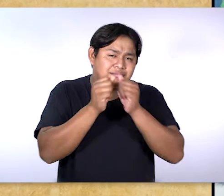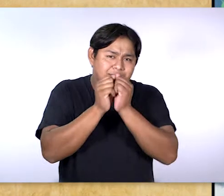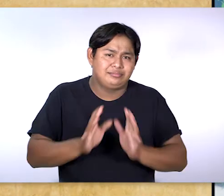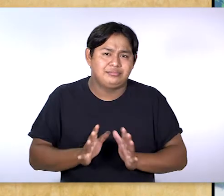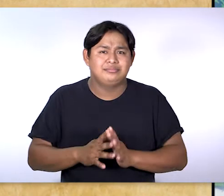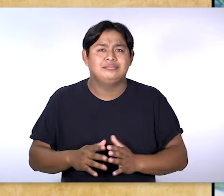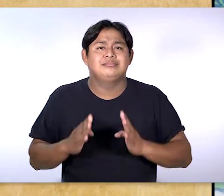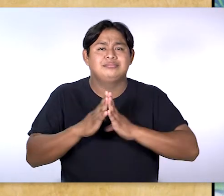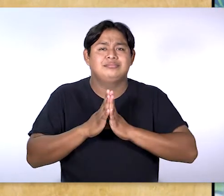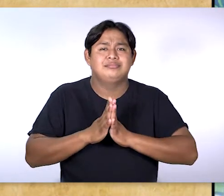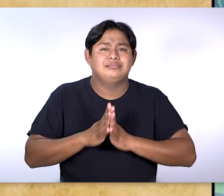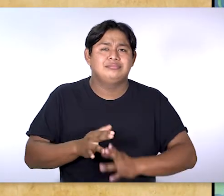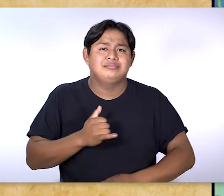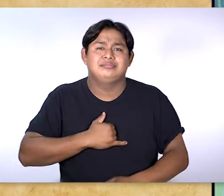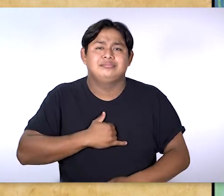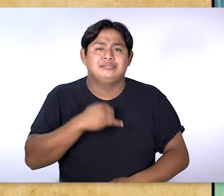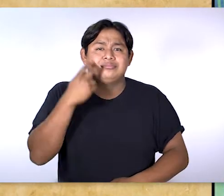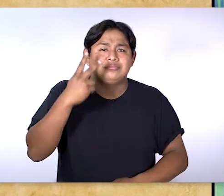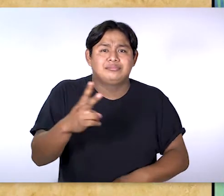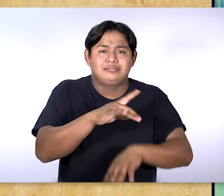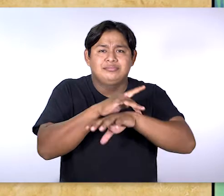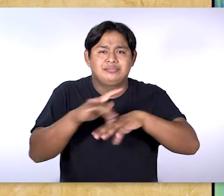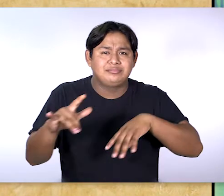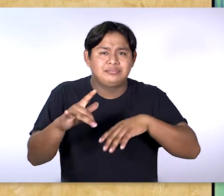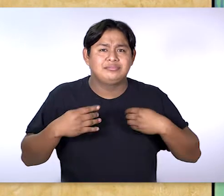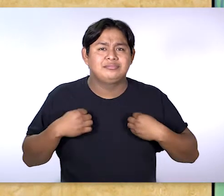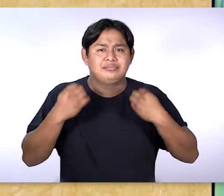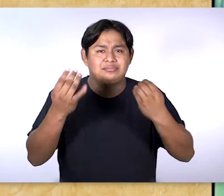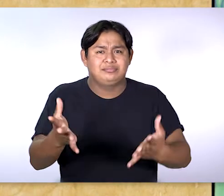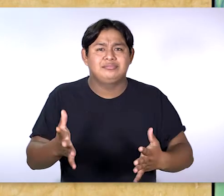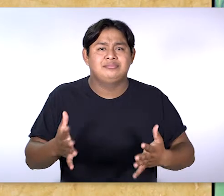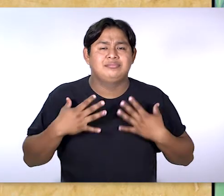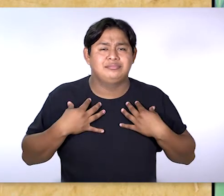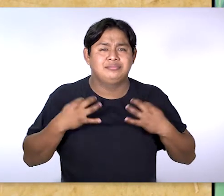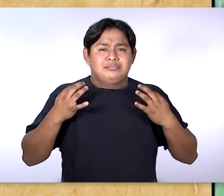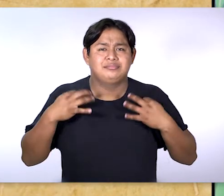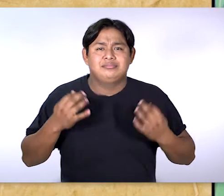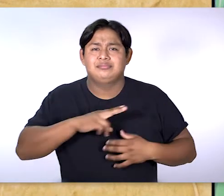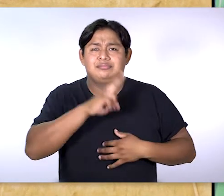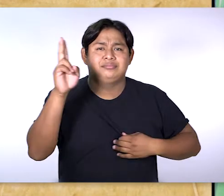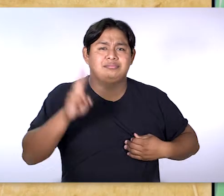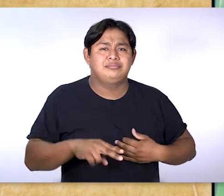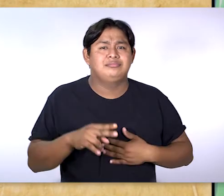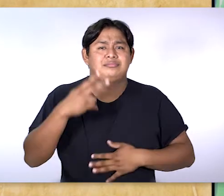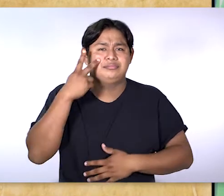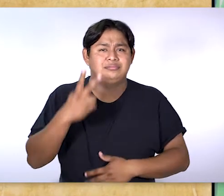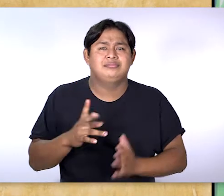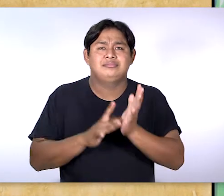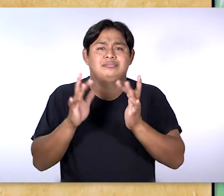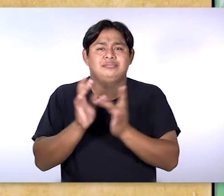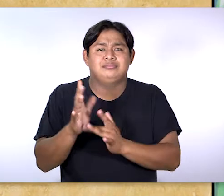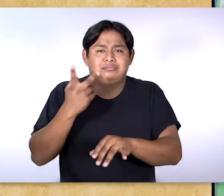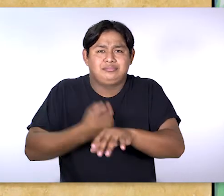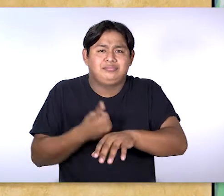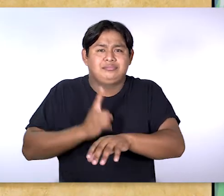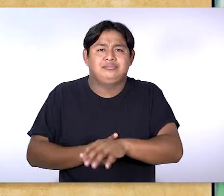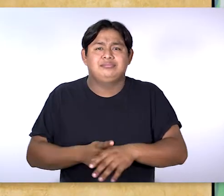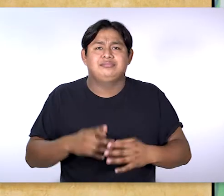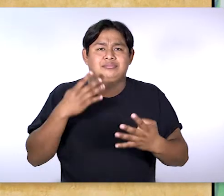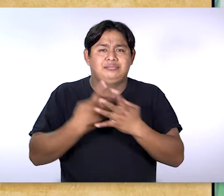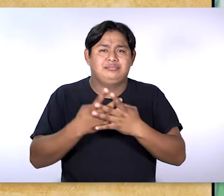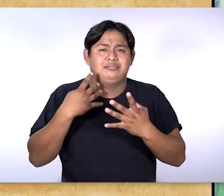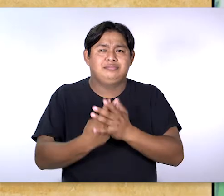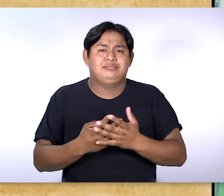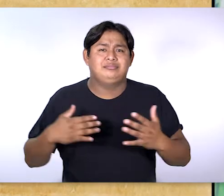y fuimos a verte? El rey les contestará: les aseguro que todo lo que hicieron por uno de estos hermanos